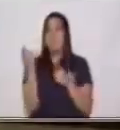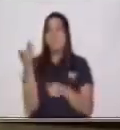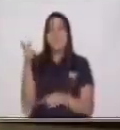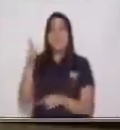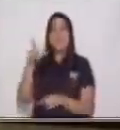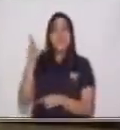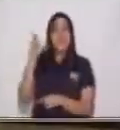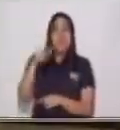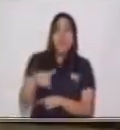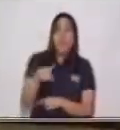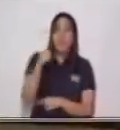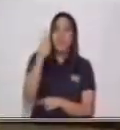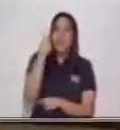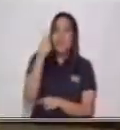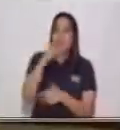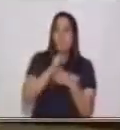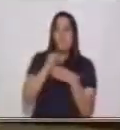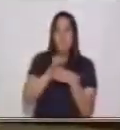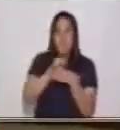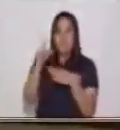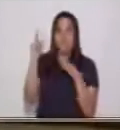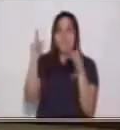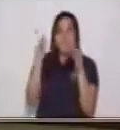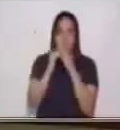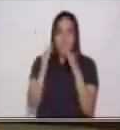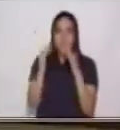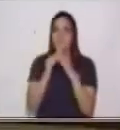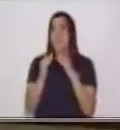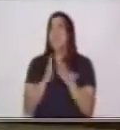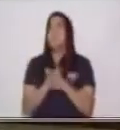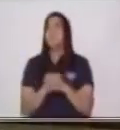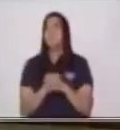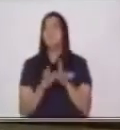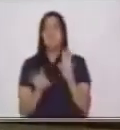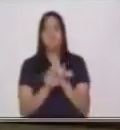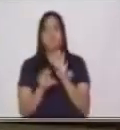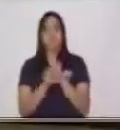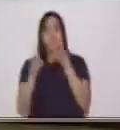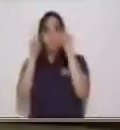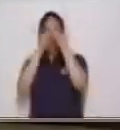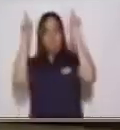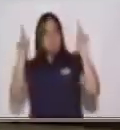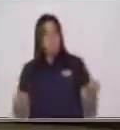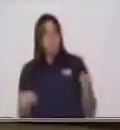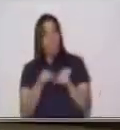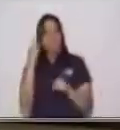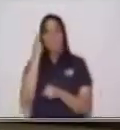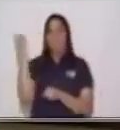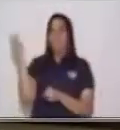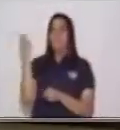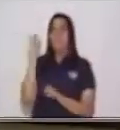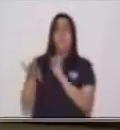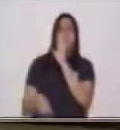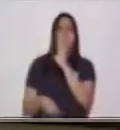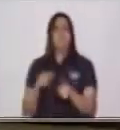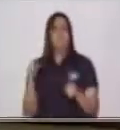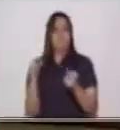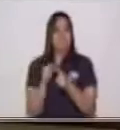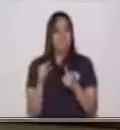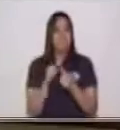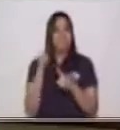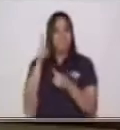tú practiques en casa. En esta parte hay algunas palabras y tú me